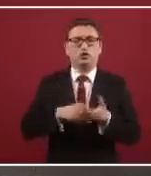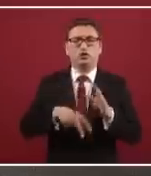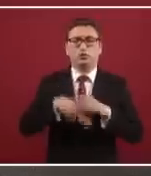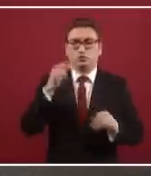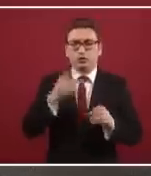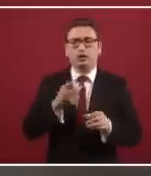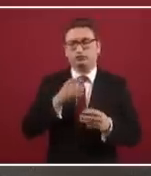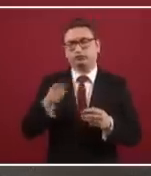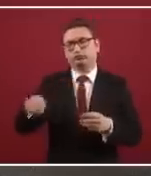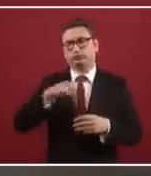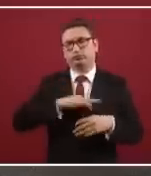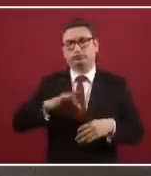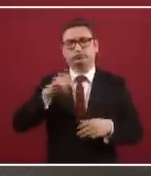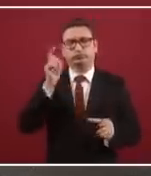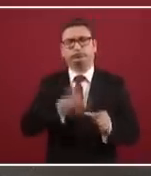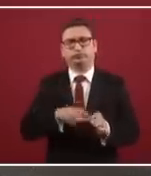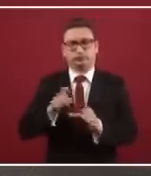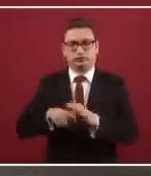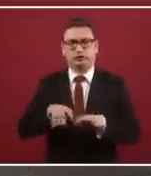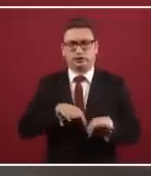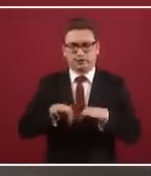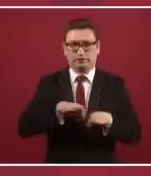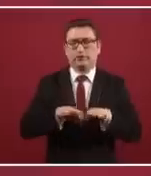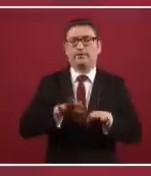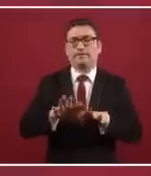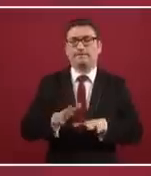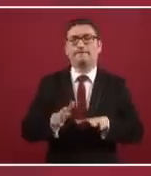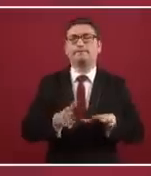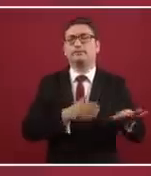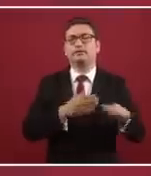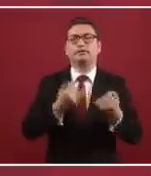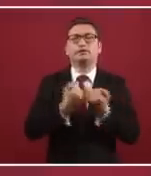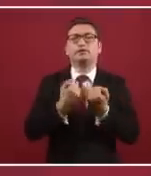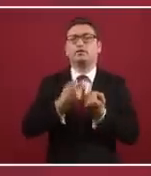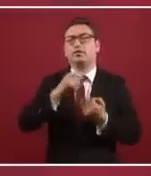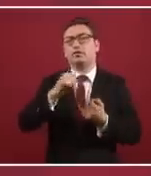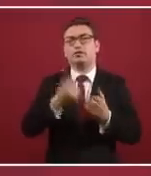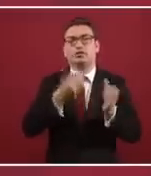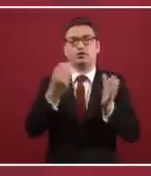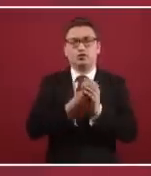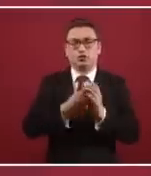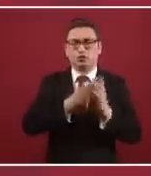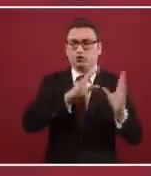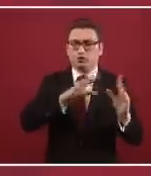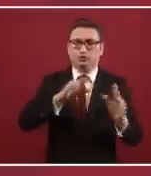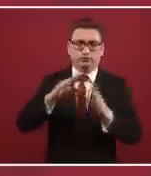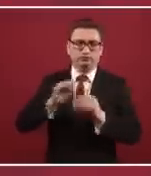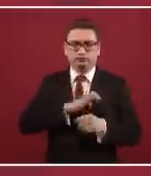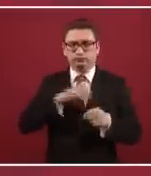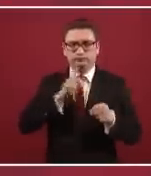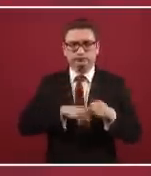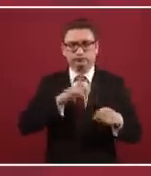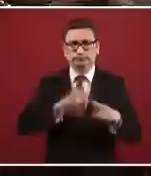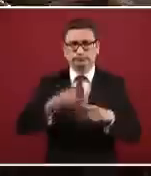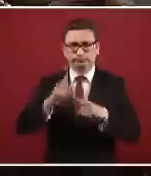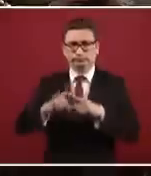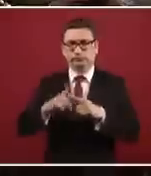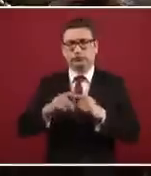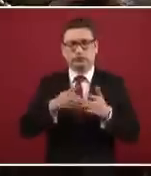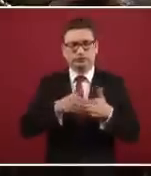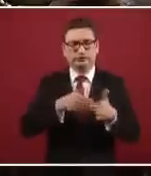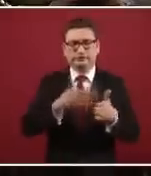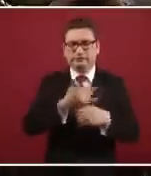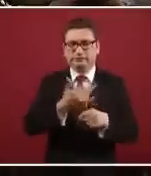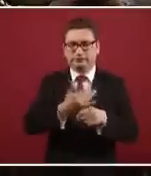ver también esto sobre los cursos o las especializaciones y los